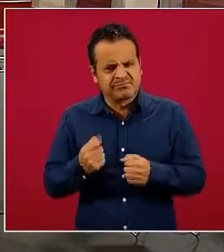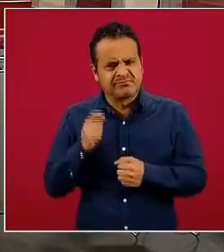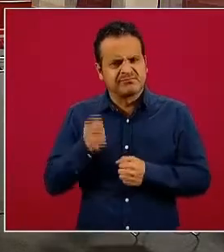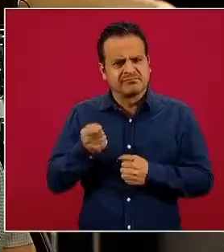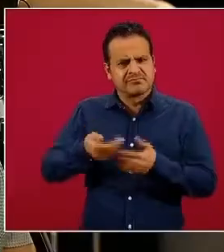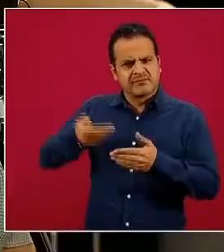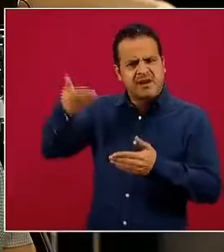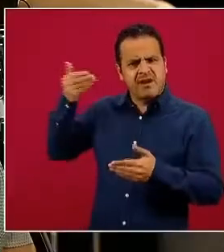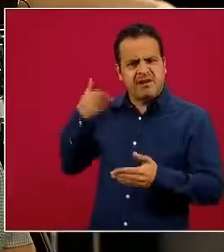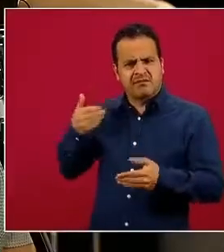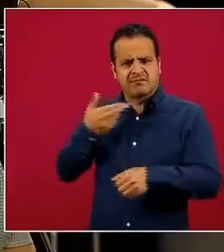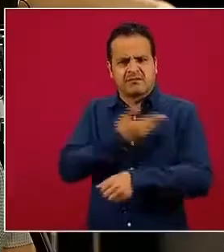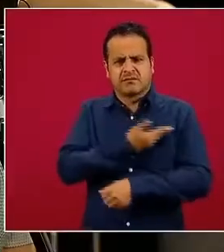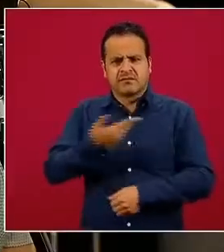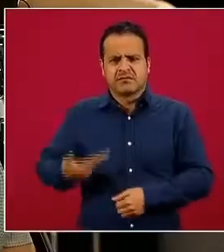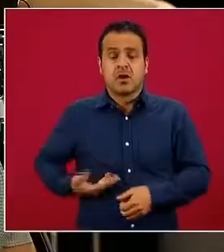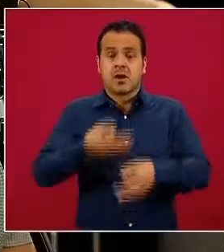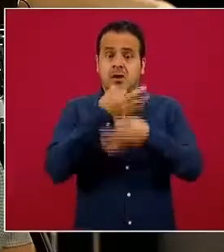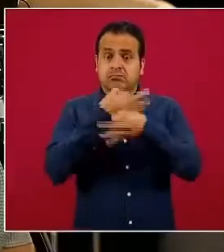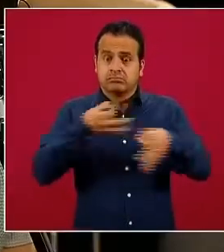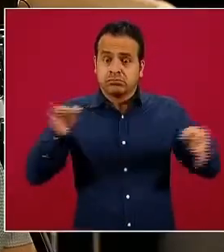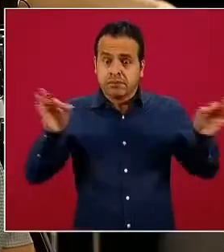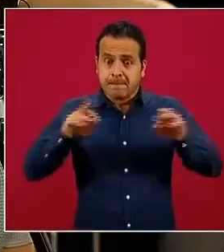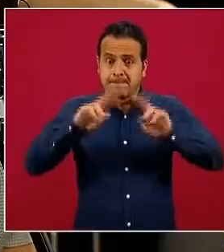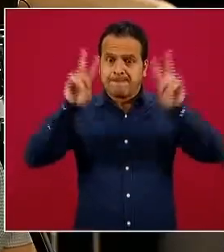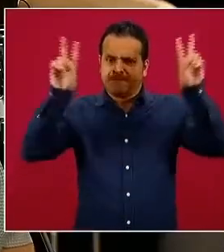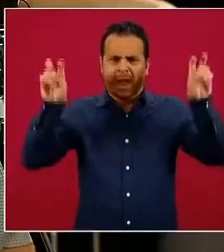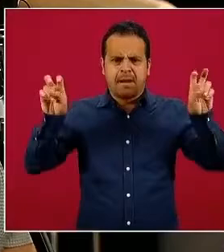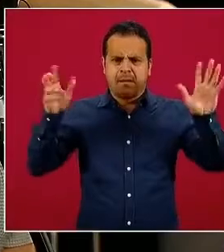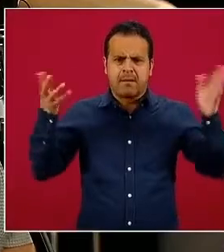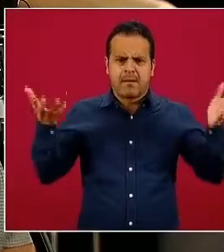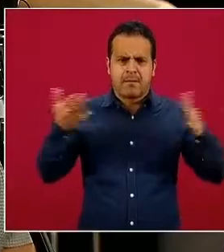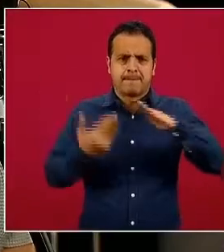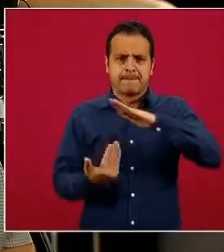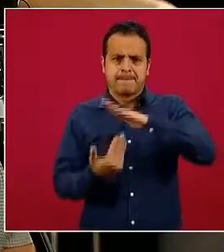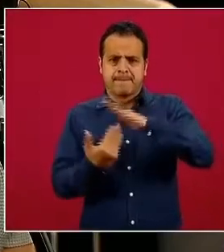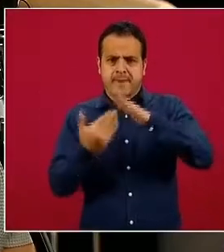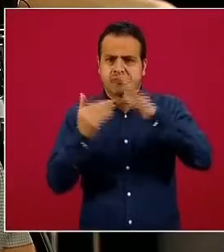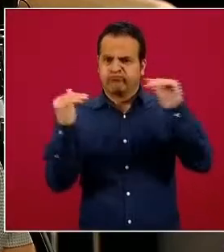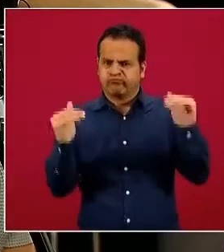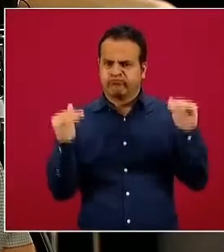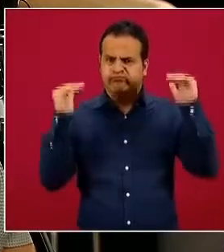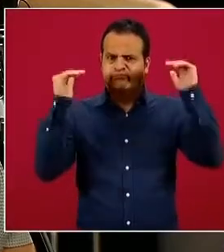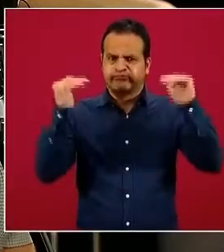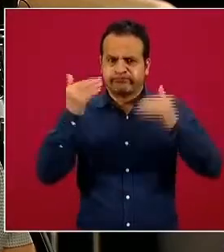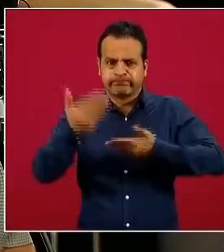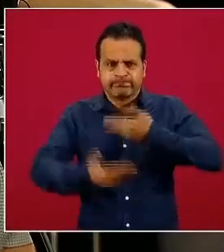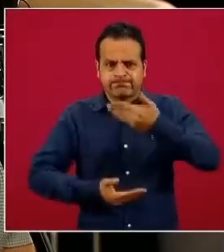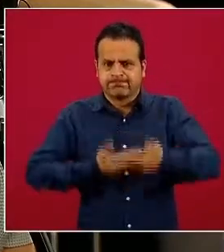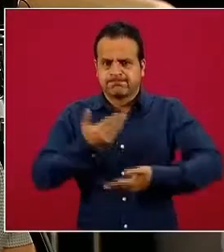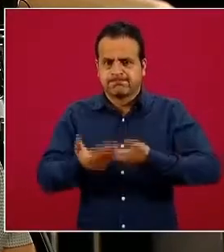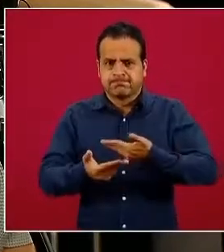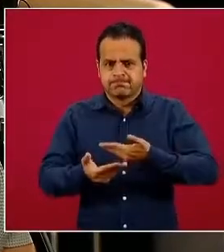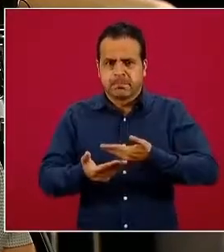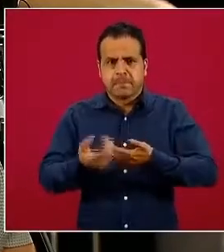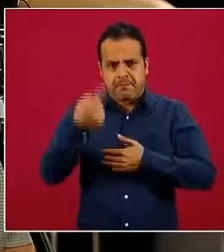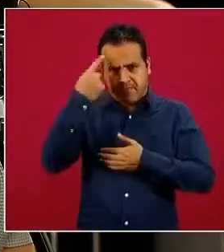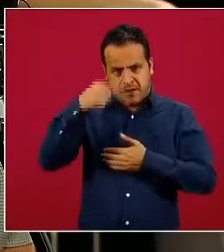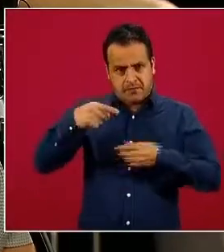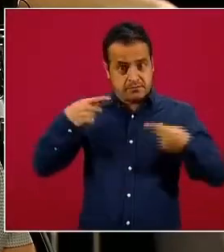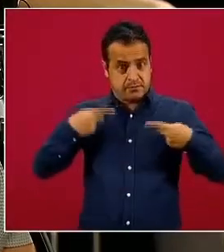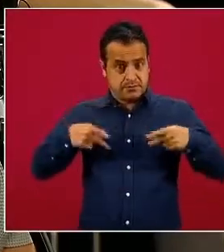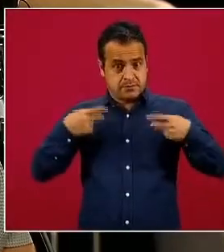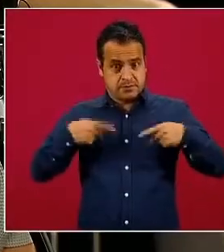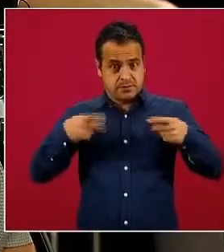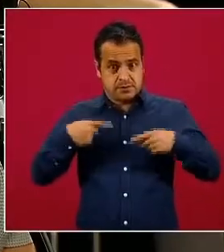de la ofrenda, pero no sé si entendí mal, él dijo que podía entrar a Palacio Nacional o podía venir